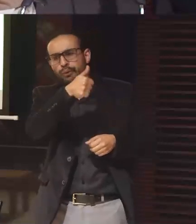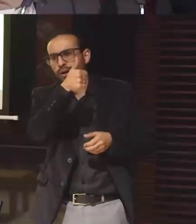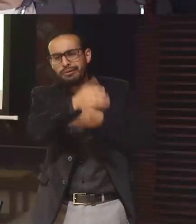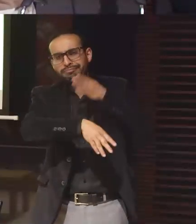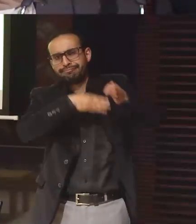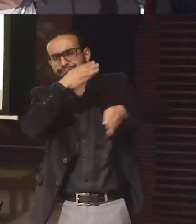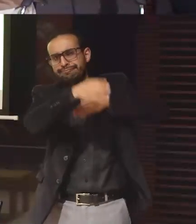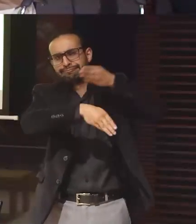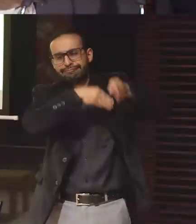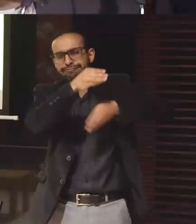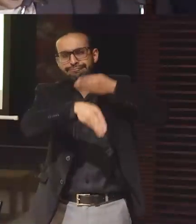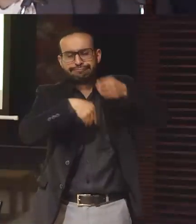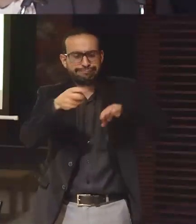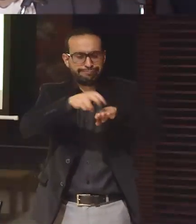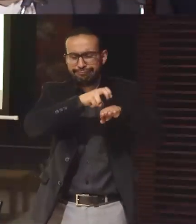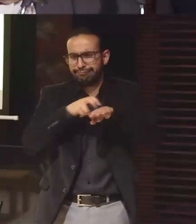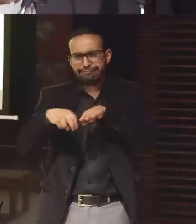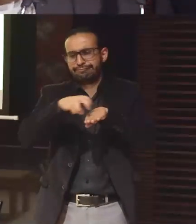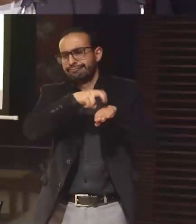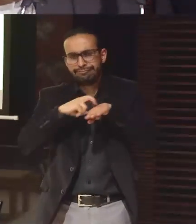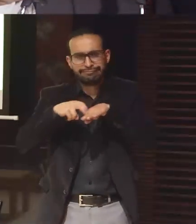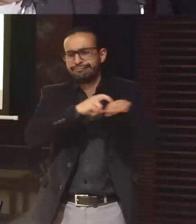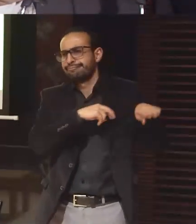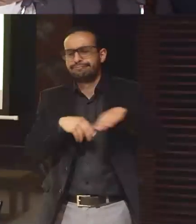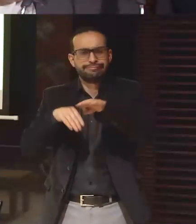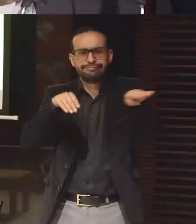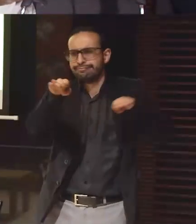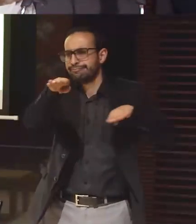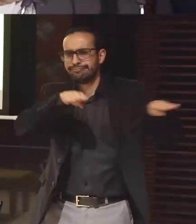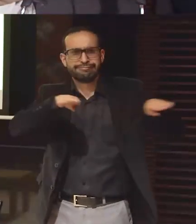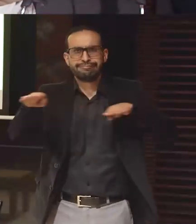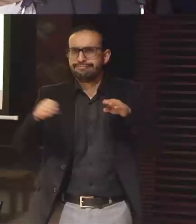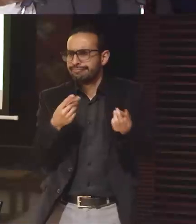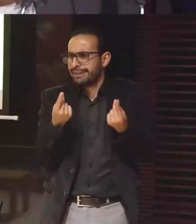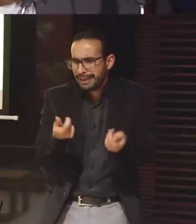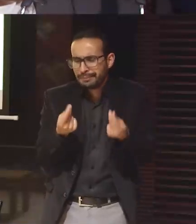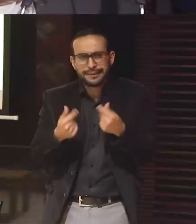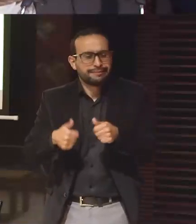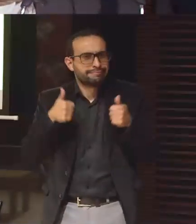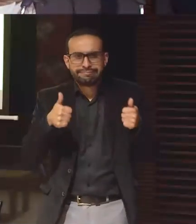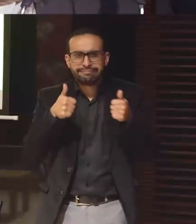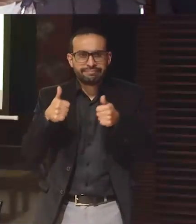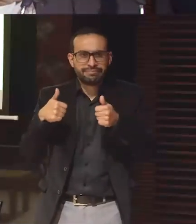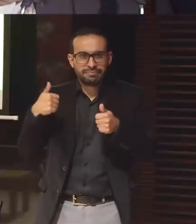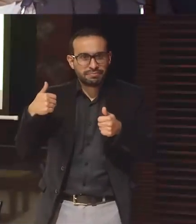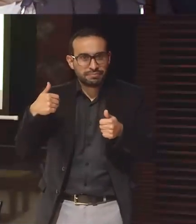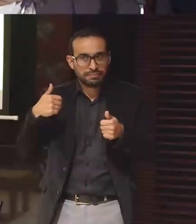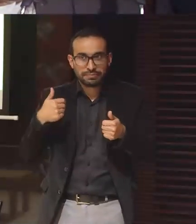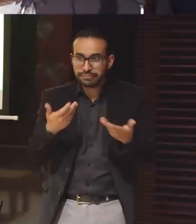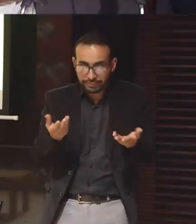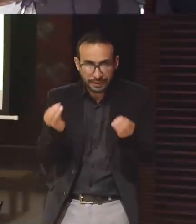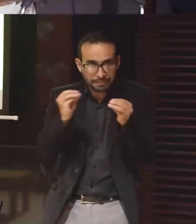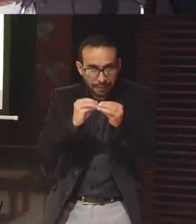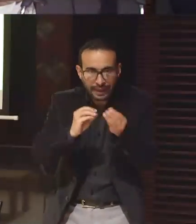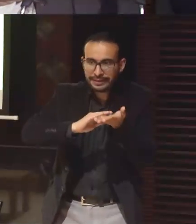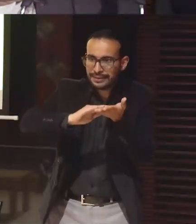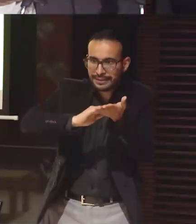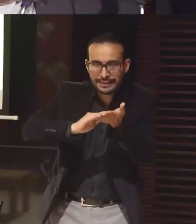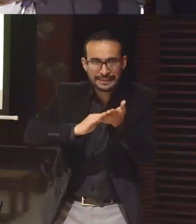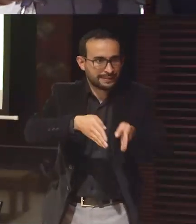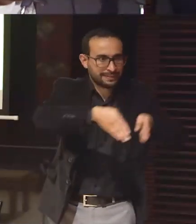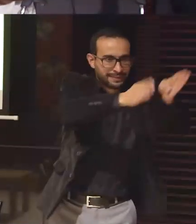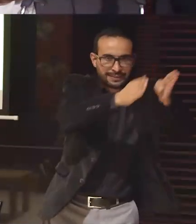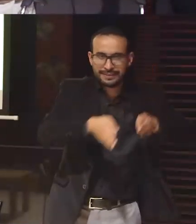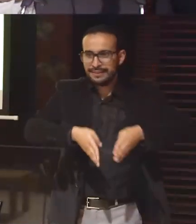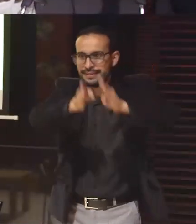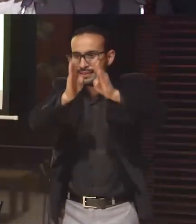continuó avanzando por políticas públicas de no trabajar aquí con algunos gobiernos en el pasado que no permitieron el crecimiento a la velocidad que se necesitaba en